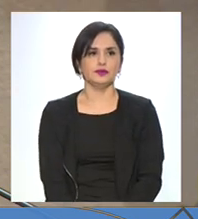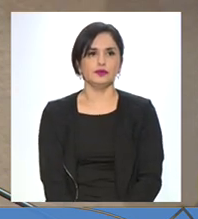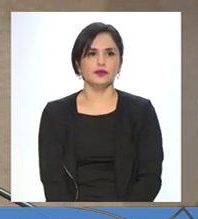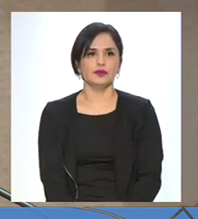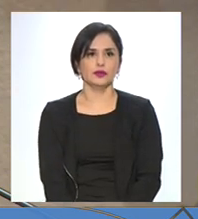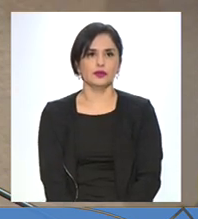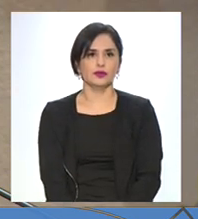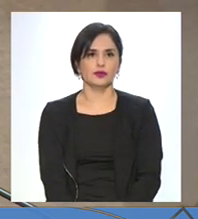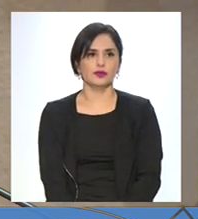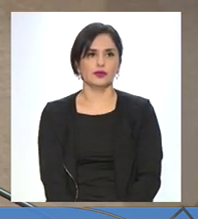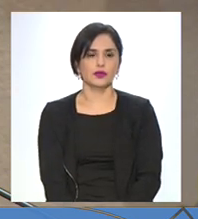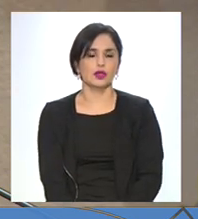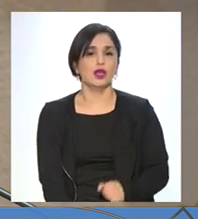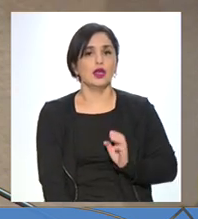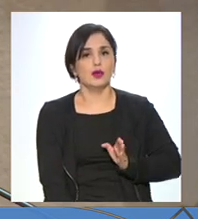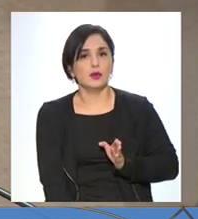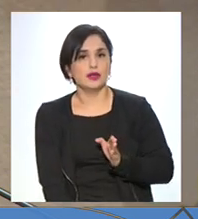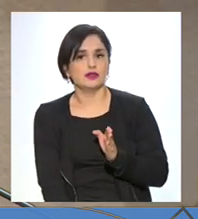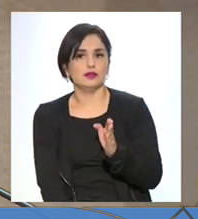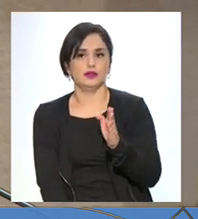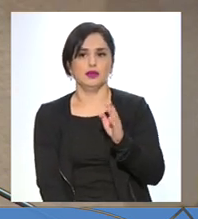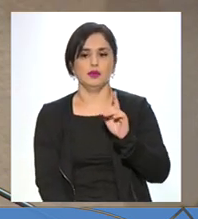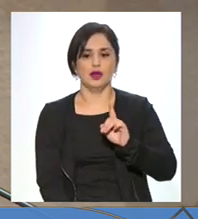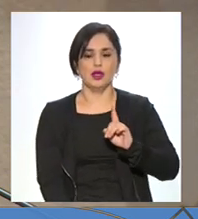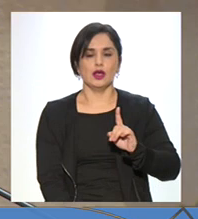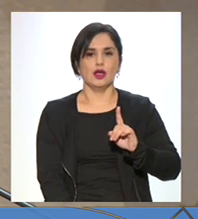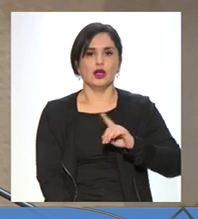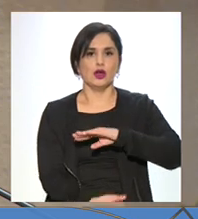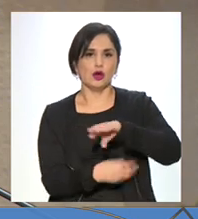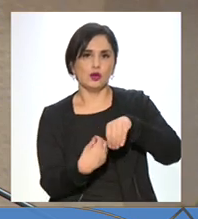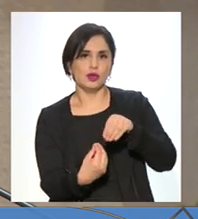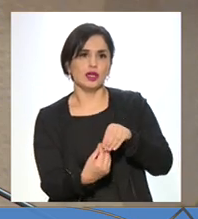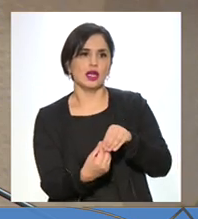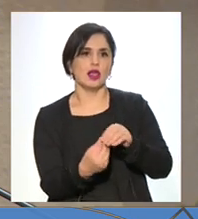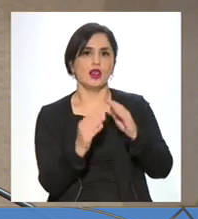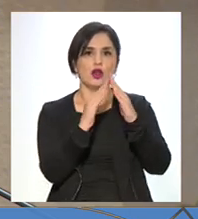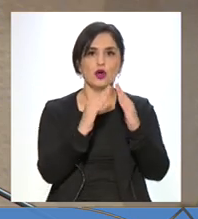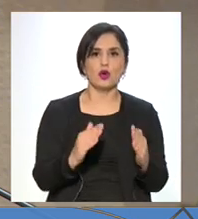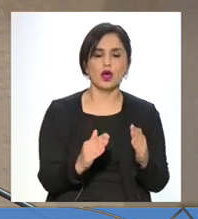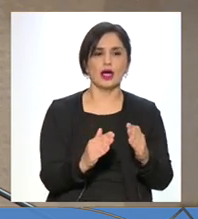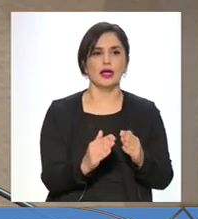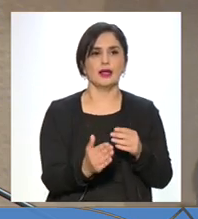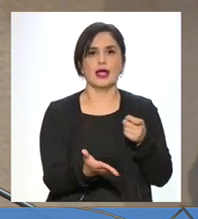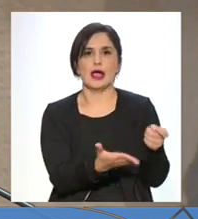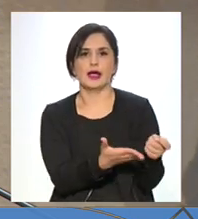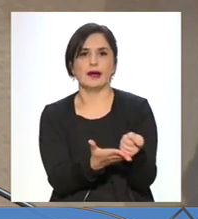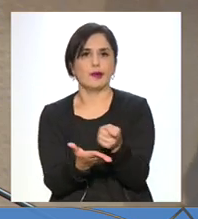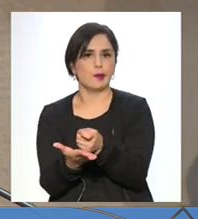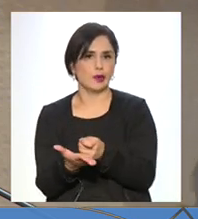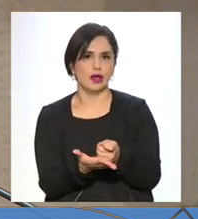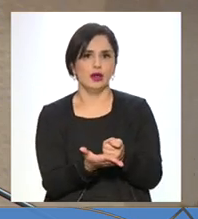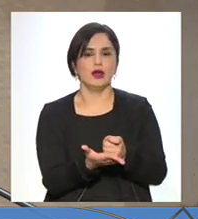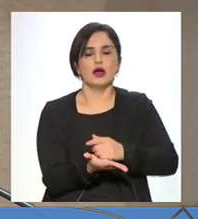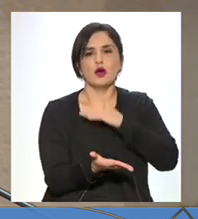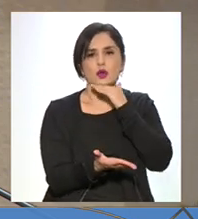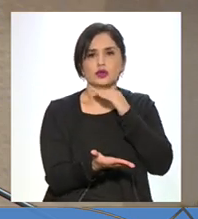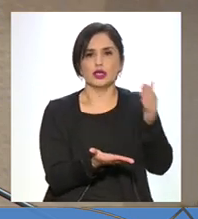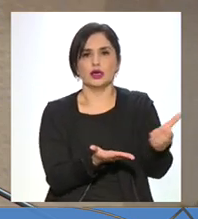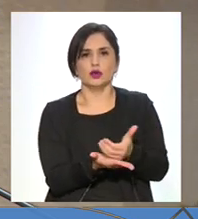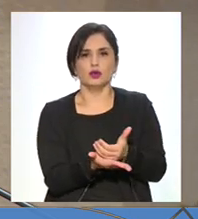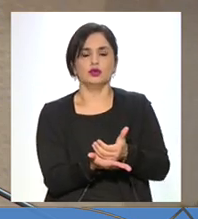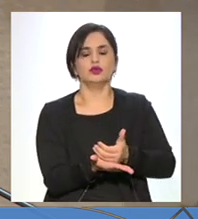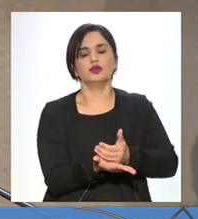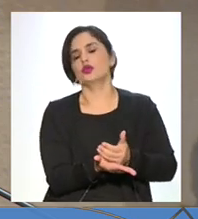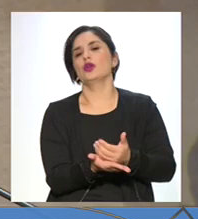ampliación y persistencia de algunas de estas medidas, combinada con una alta propensión de los hogares a consumir los recursos aportados por diversas vías, ha tenido un impacto en el